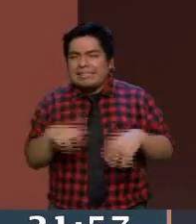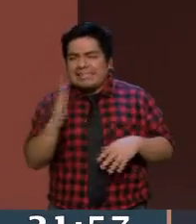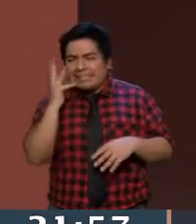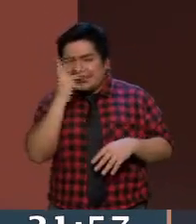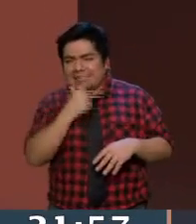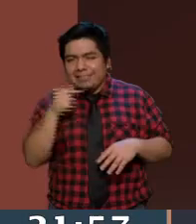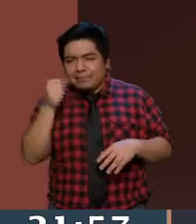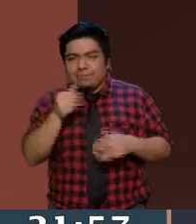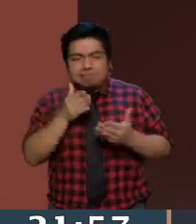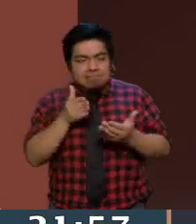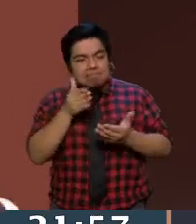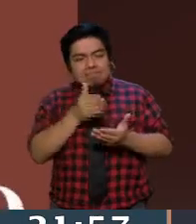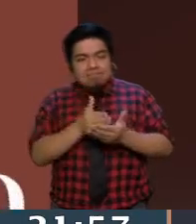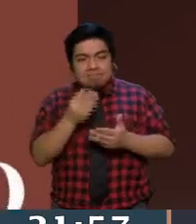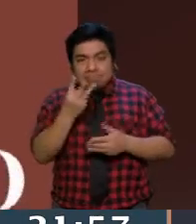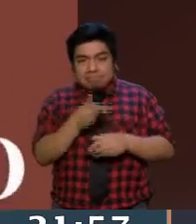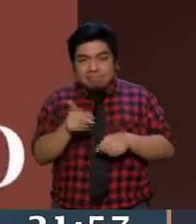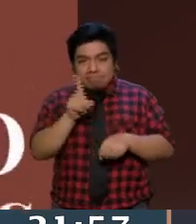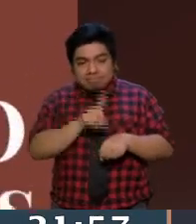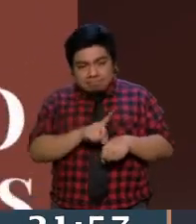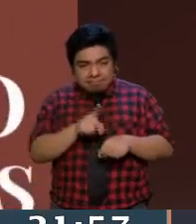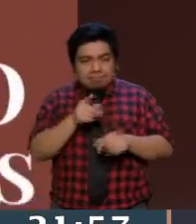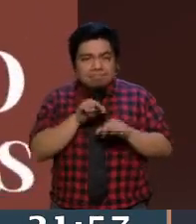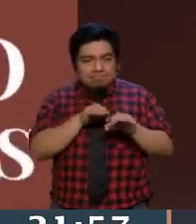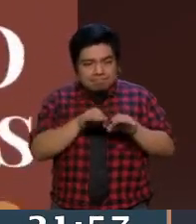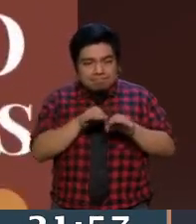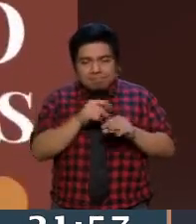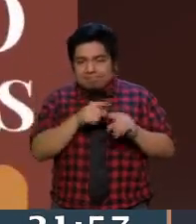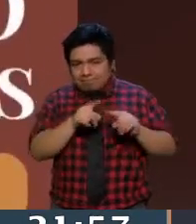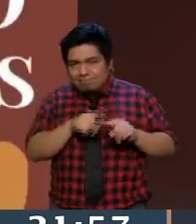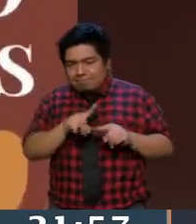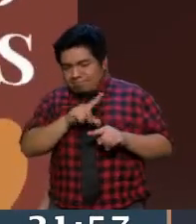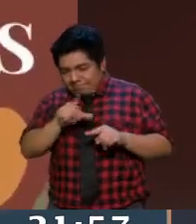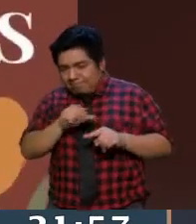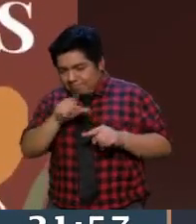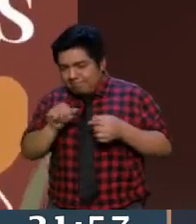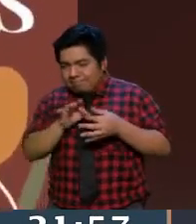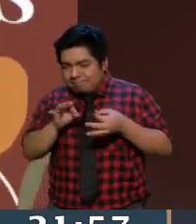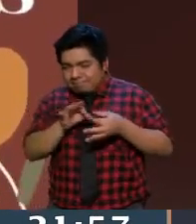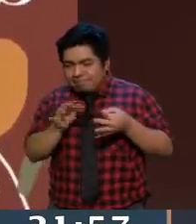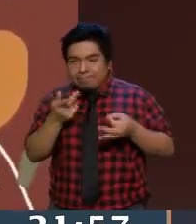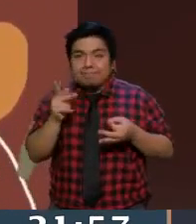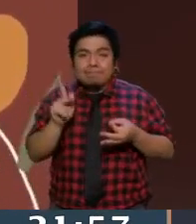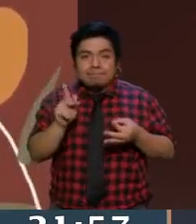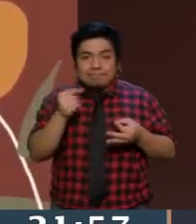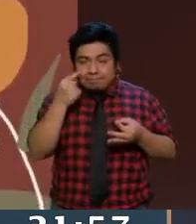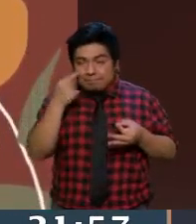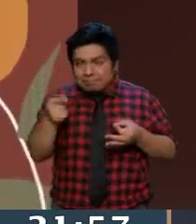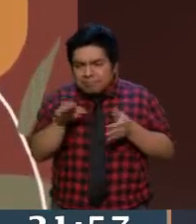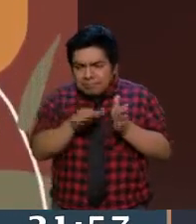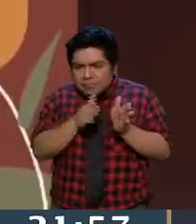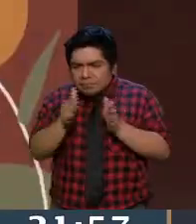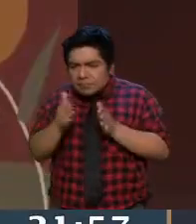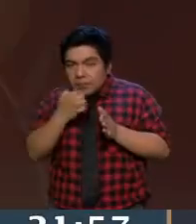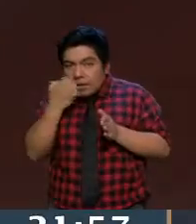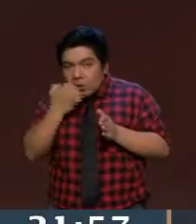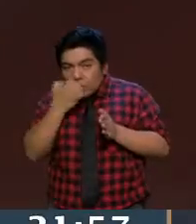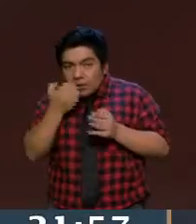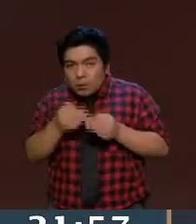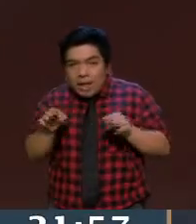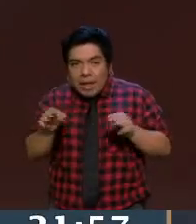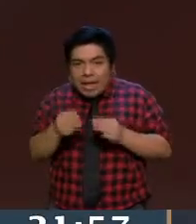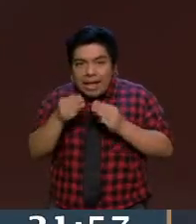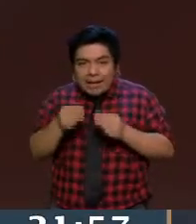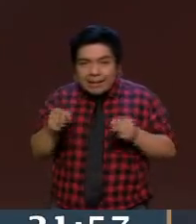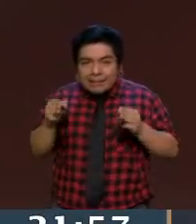He estado allí los últimos 3 días haciendo travesuras que después les contaré. Maravilloso. Pero al lado está una escuela de música y